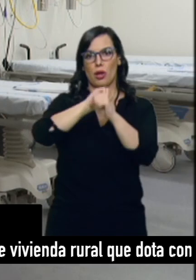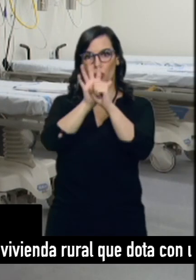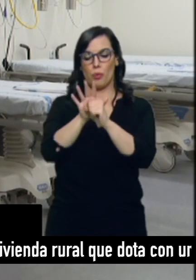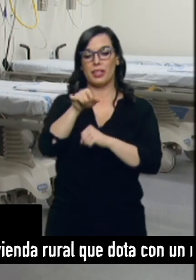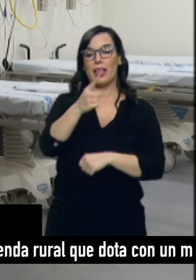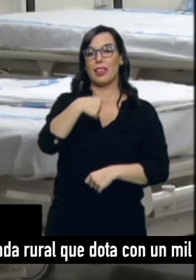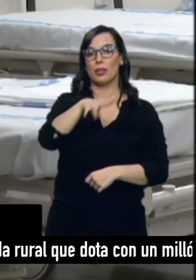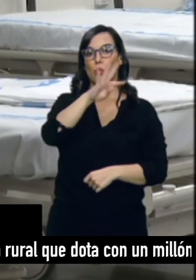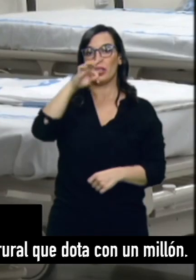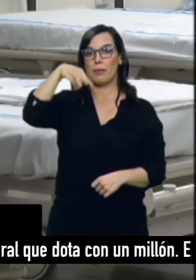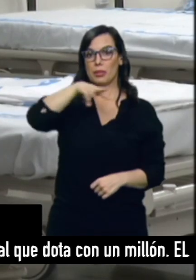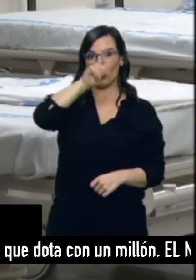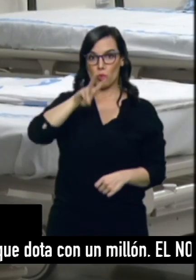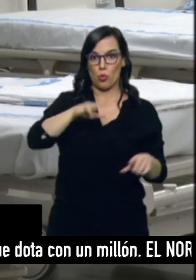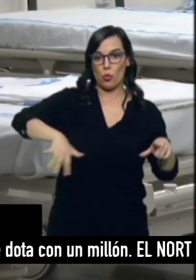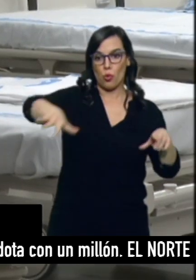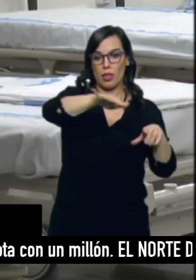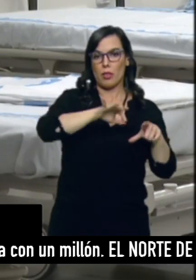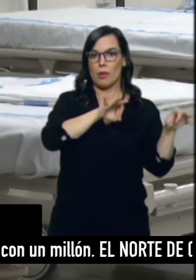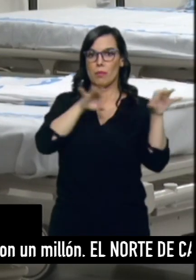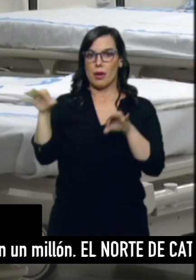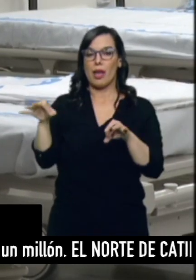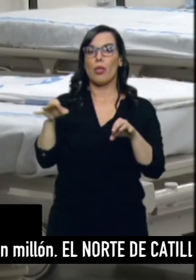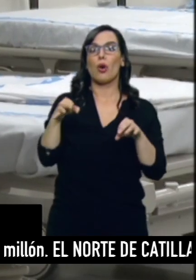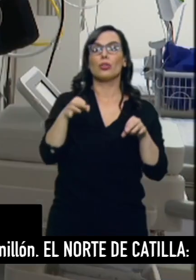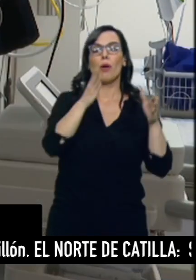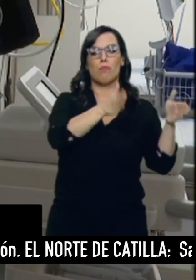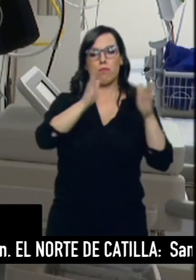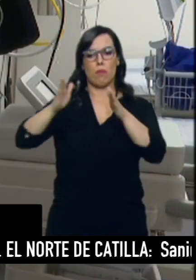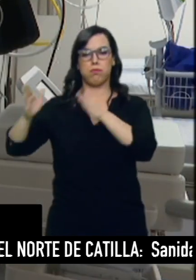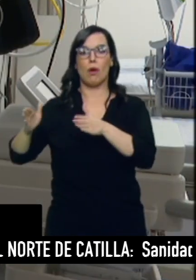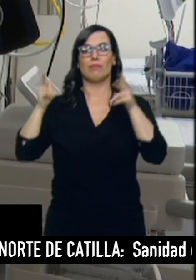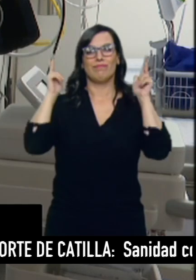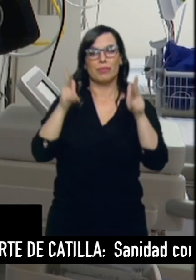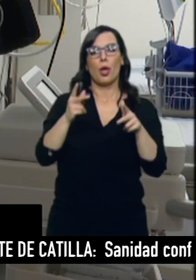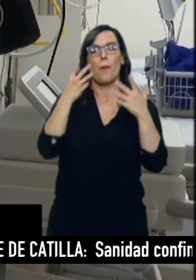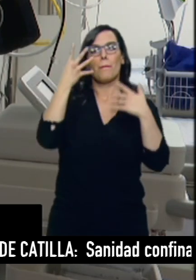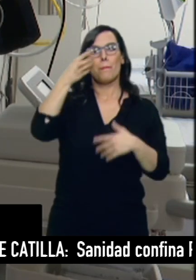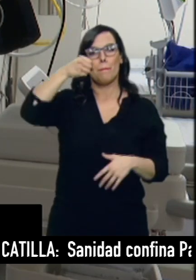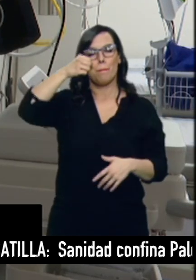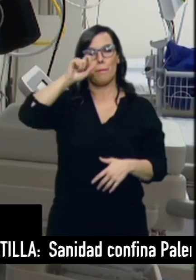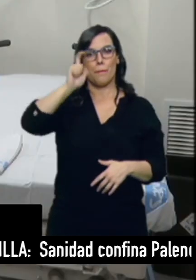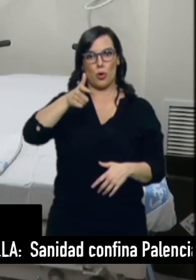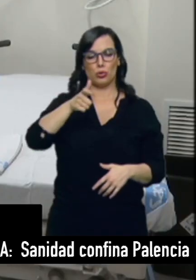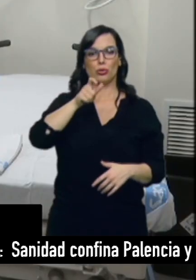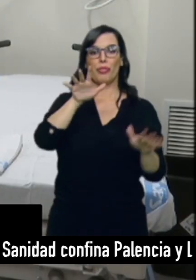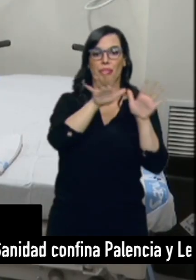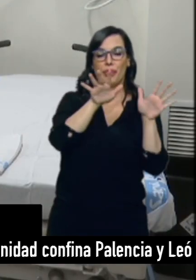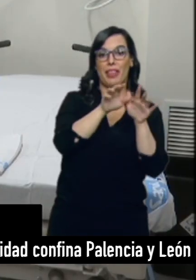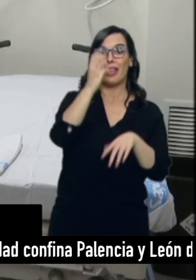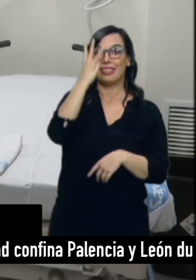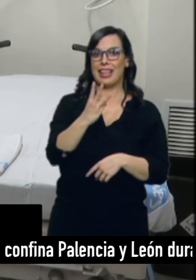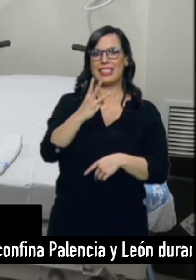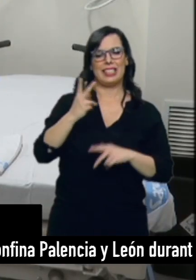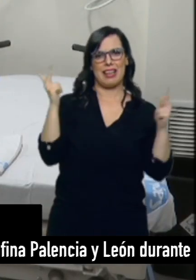de 140 metros cuadrados se le ha equipado de 10 boxes para asistir a enfermos con coronavirus. 3 de ellos se destinarán a los casos